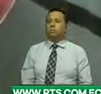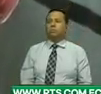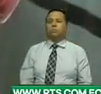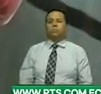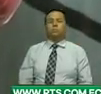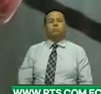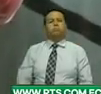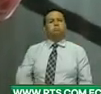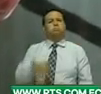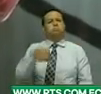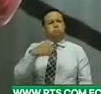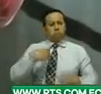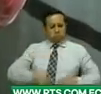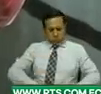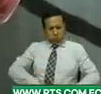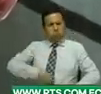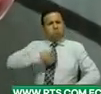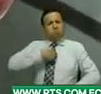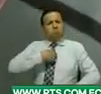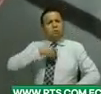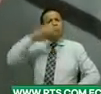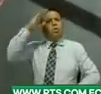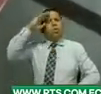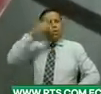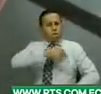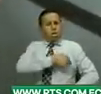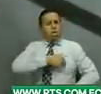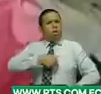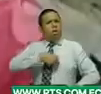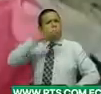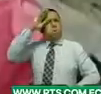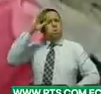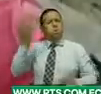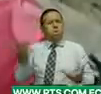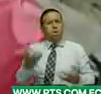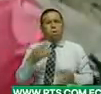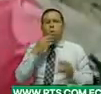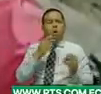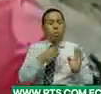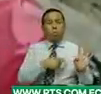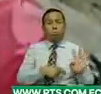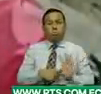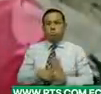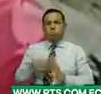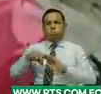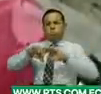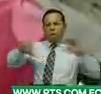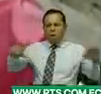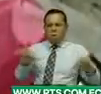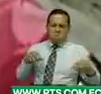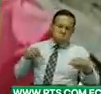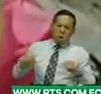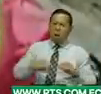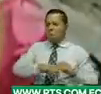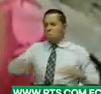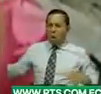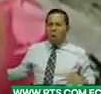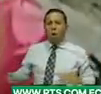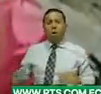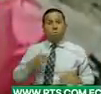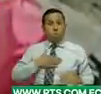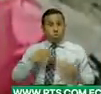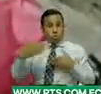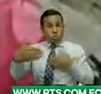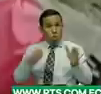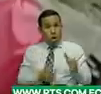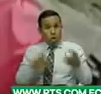Tenían el logo de la Policía Nacional. ¿Qué decían ellos? ¿Qué te dijeron? Llegaron al momento, patearon la puerta, ingresaron al cuarto mío, el de mi cuñado, que es el propietario